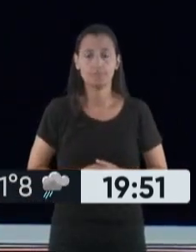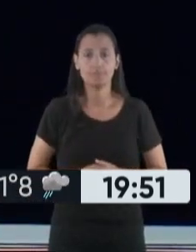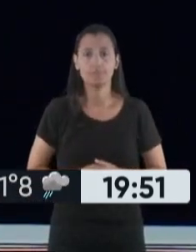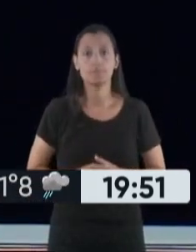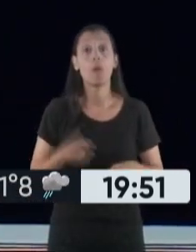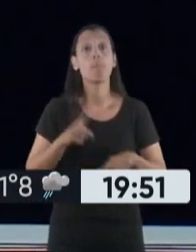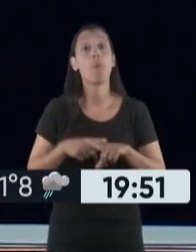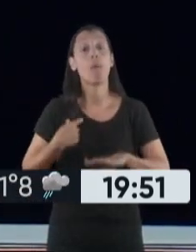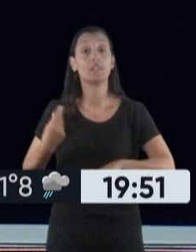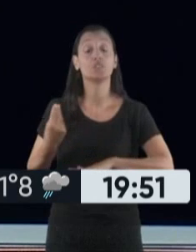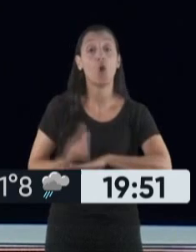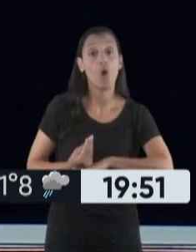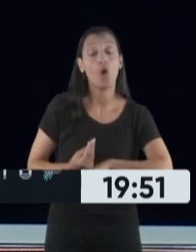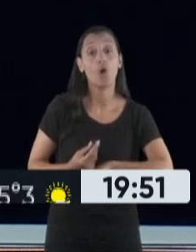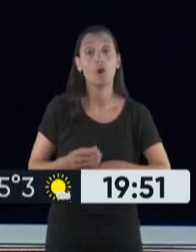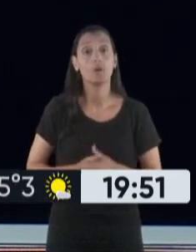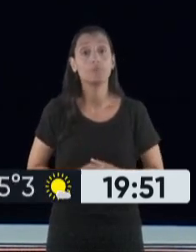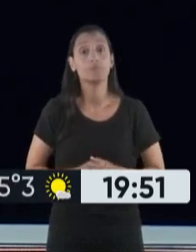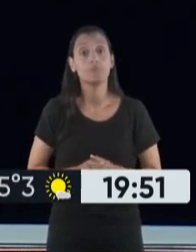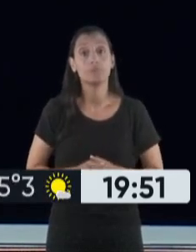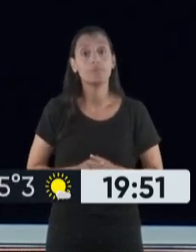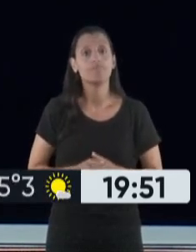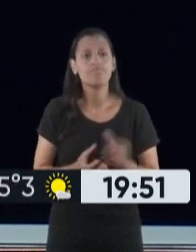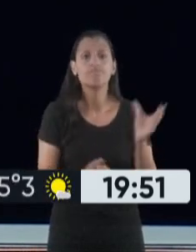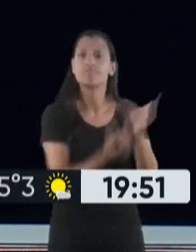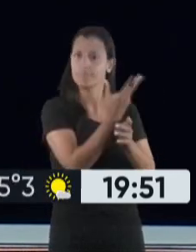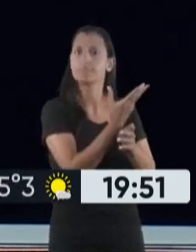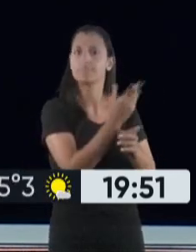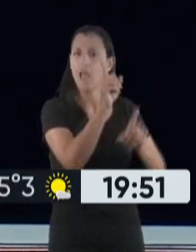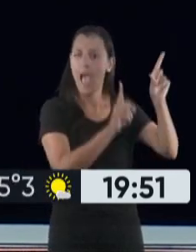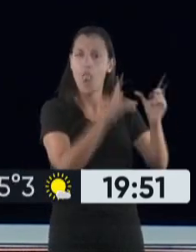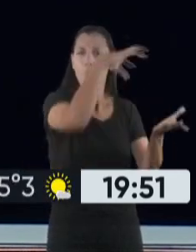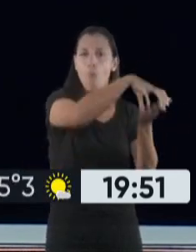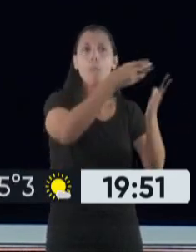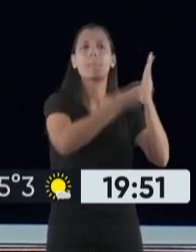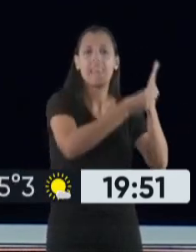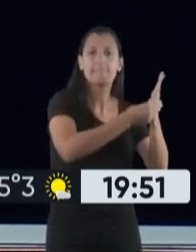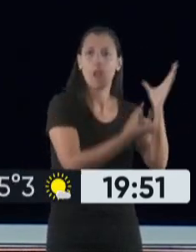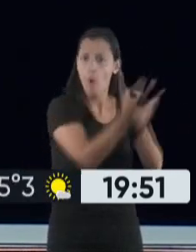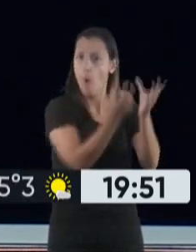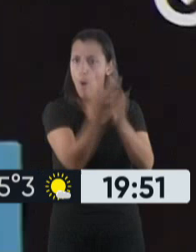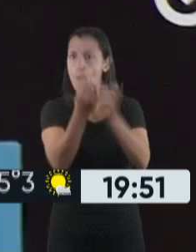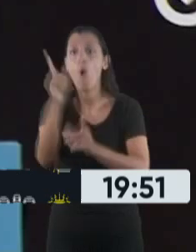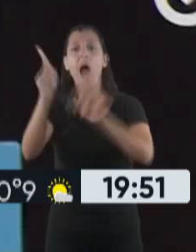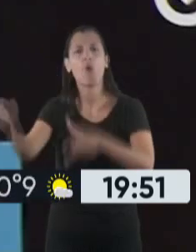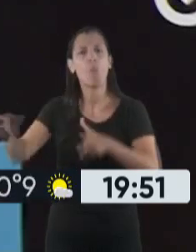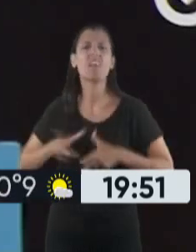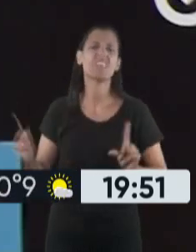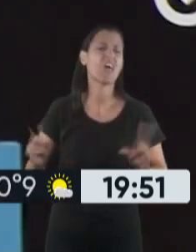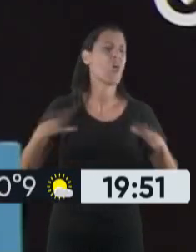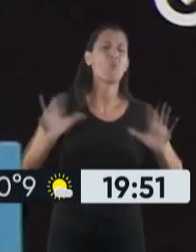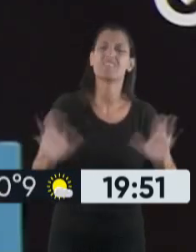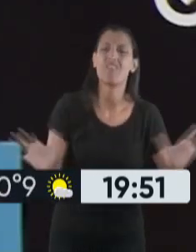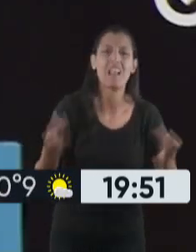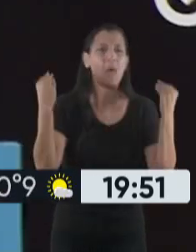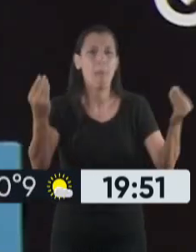Cuando yo llegué al gobierno, creé algún par de ministerios. Algunos me dijeron, no, eso no tiene sentido. Algunos los